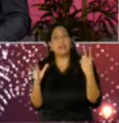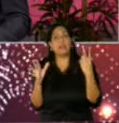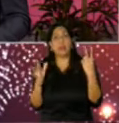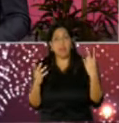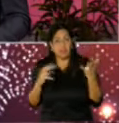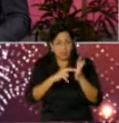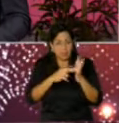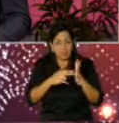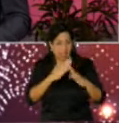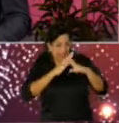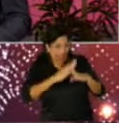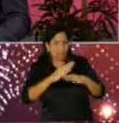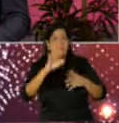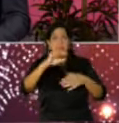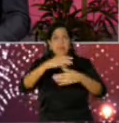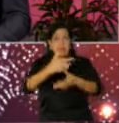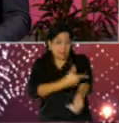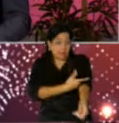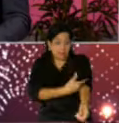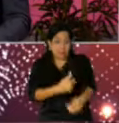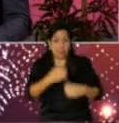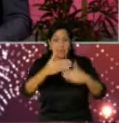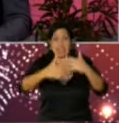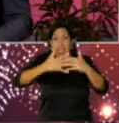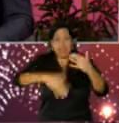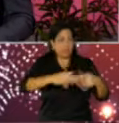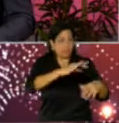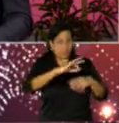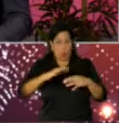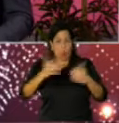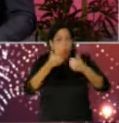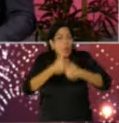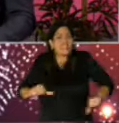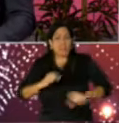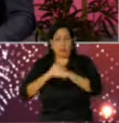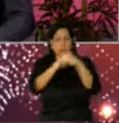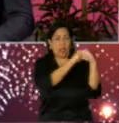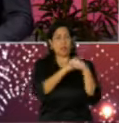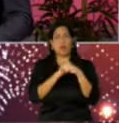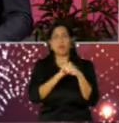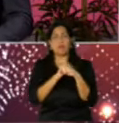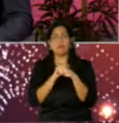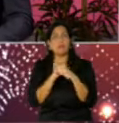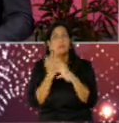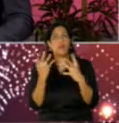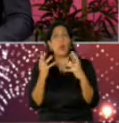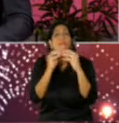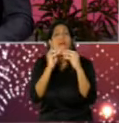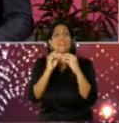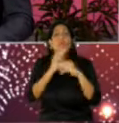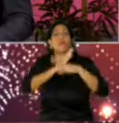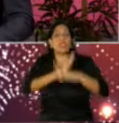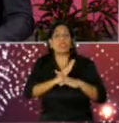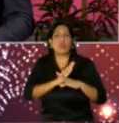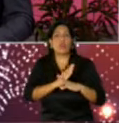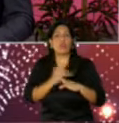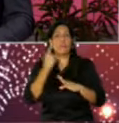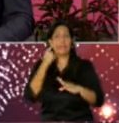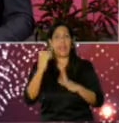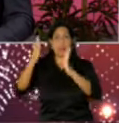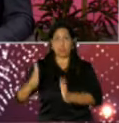de sangre, ese tipo de cosas, dice, usa la mascarilla y el equipo protector de mayor protección para esta